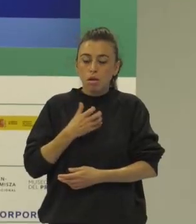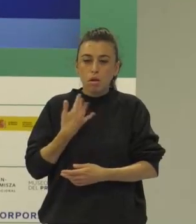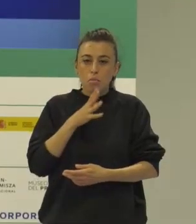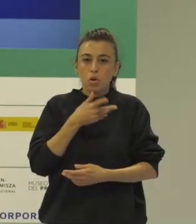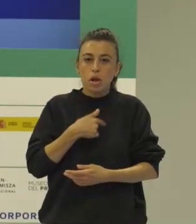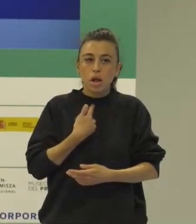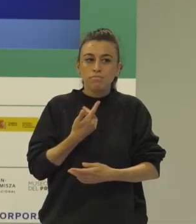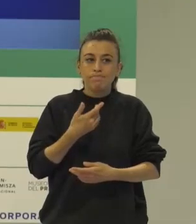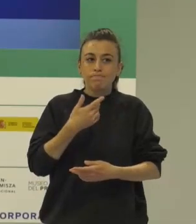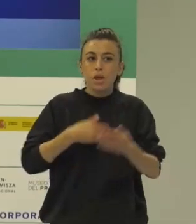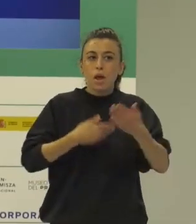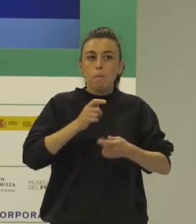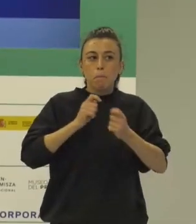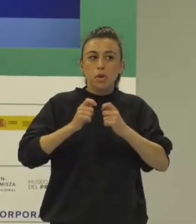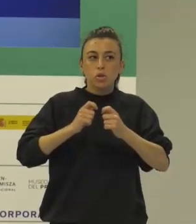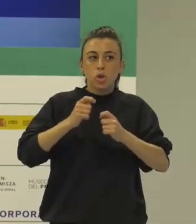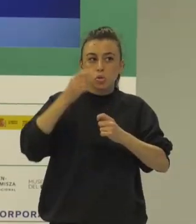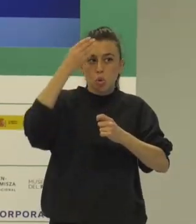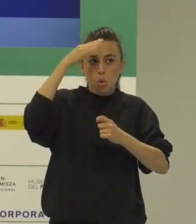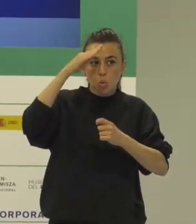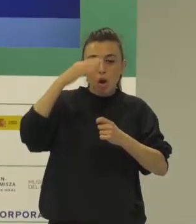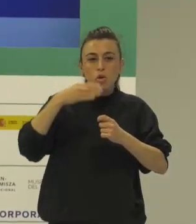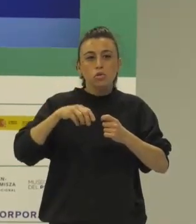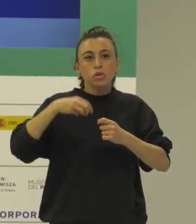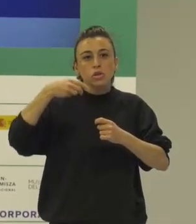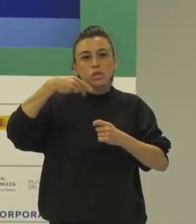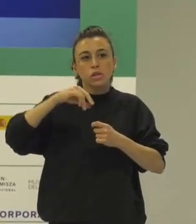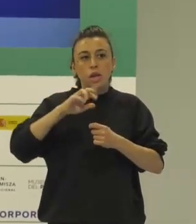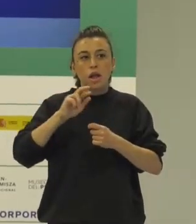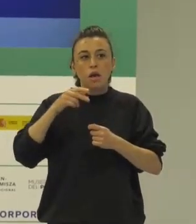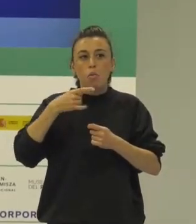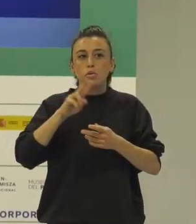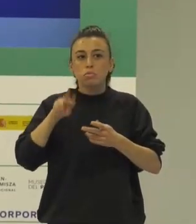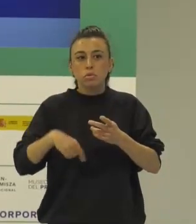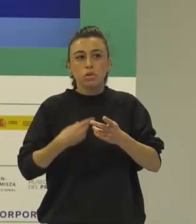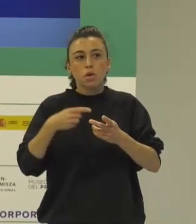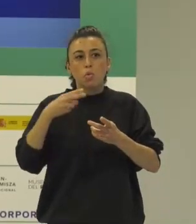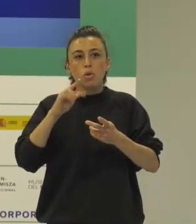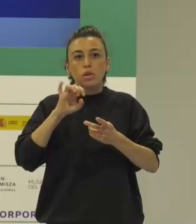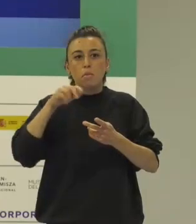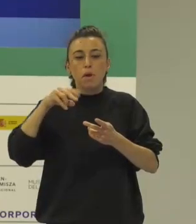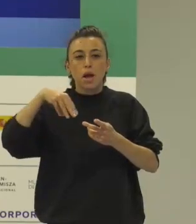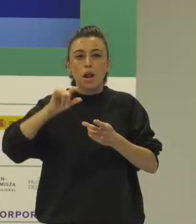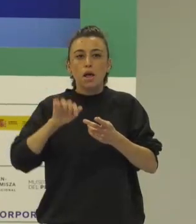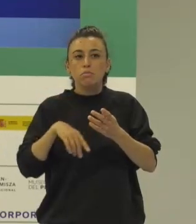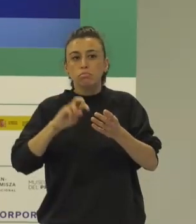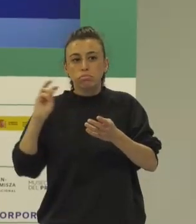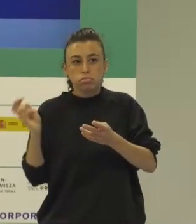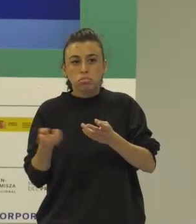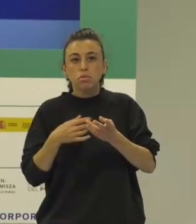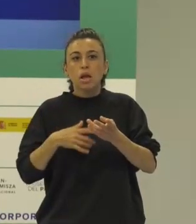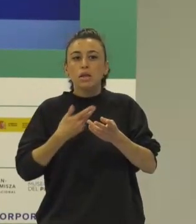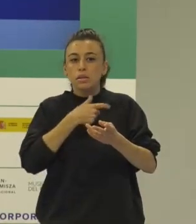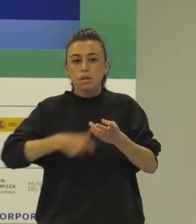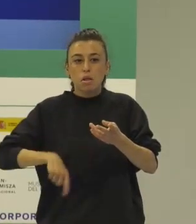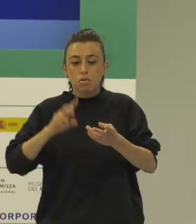periodistas cubanos, muchos periodistas nicaragüenses, hondureños y guatemaltecos. Es que un país como Costa Rica, que era un ejemplo, una isla, parece que, en fin, ha